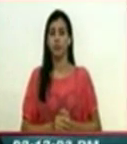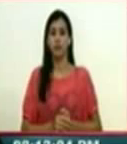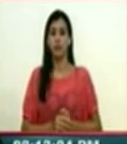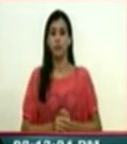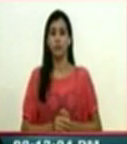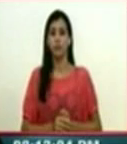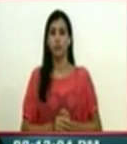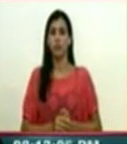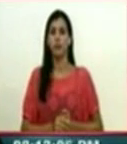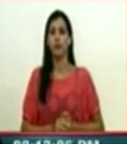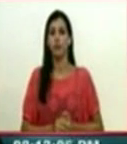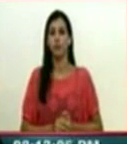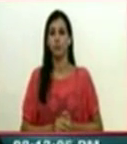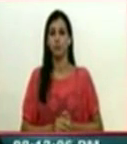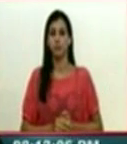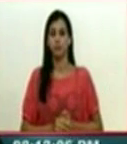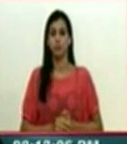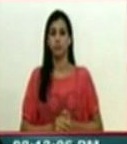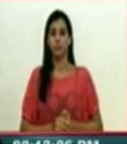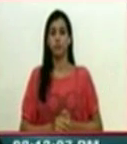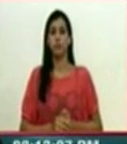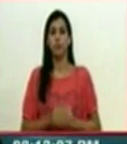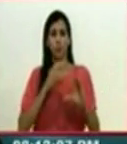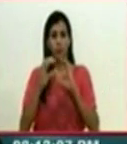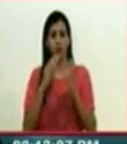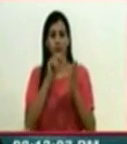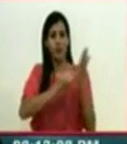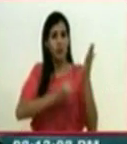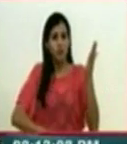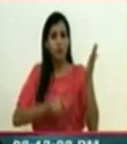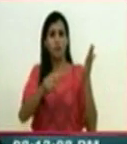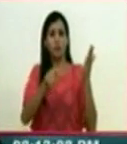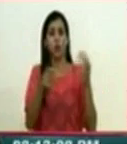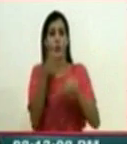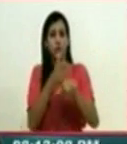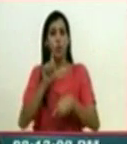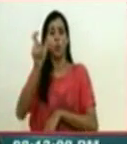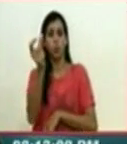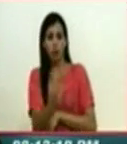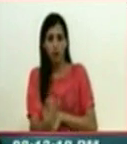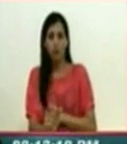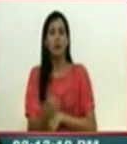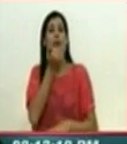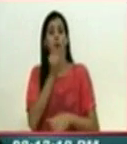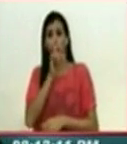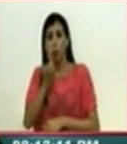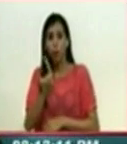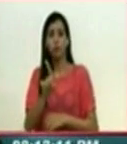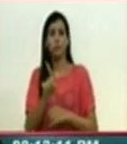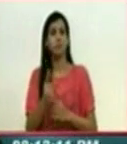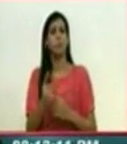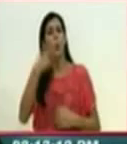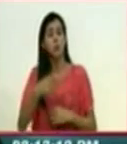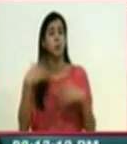que quien sacó el comunicado, quien redactó el comunicado del gobierno de Guyana, cometió un error diplomático y